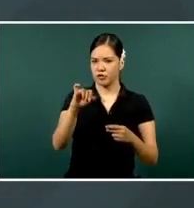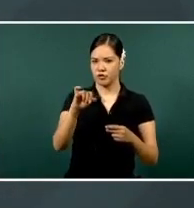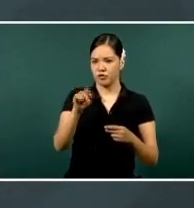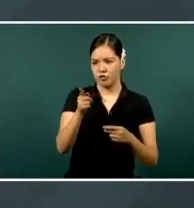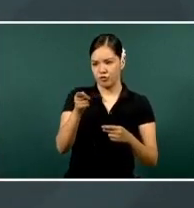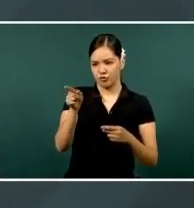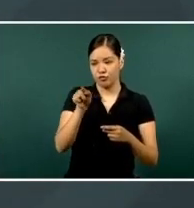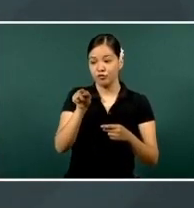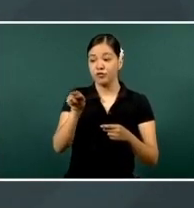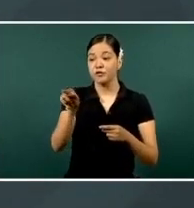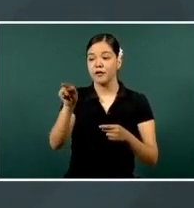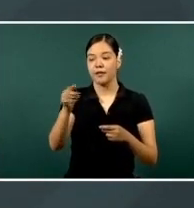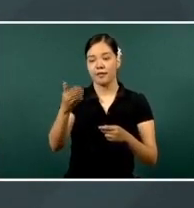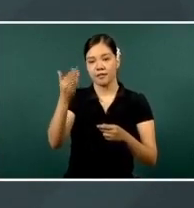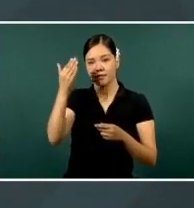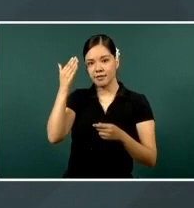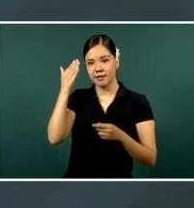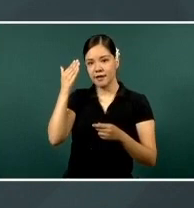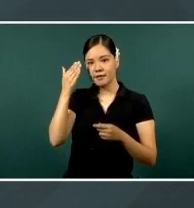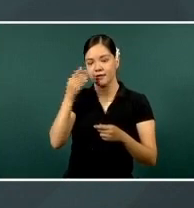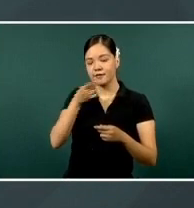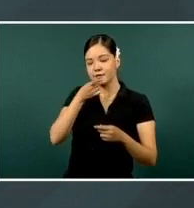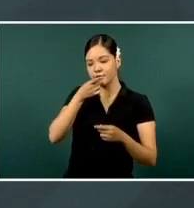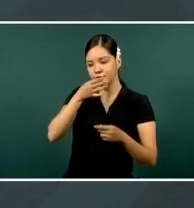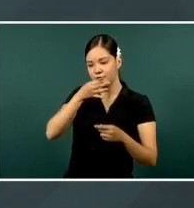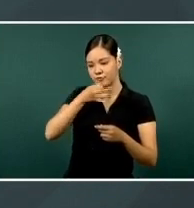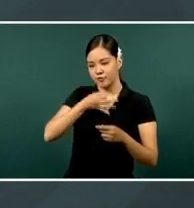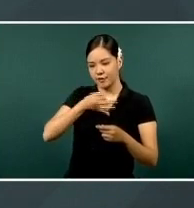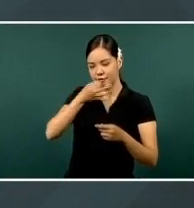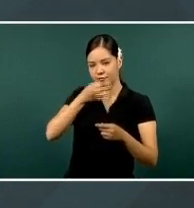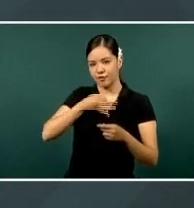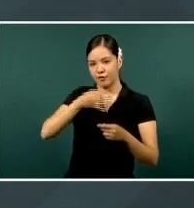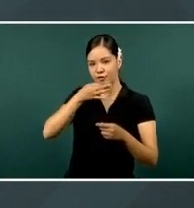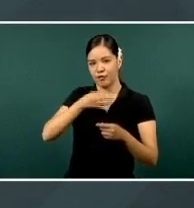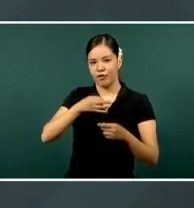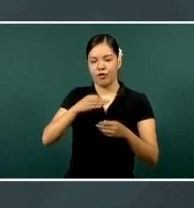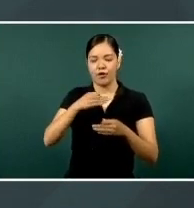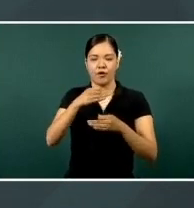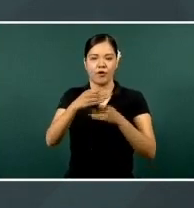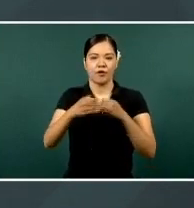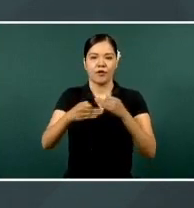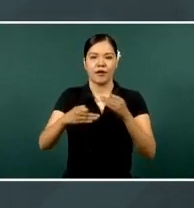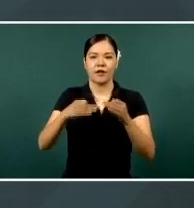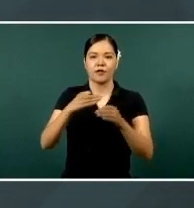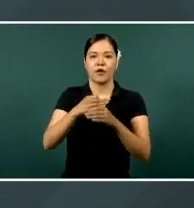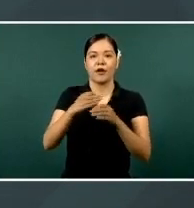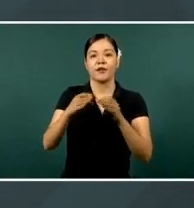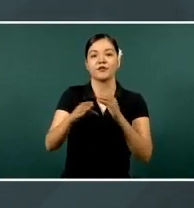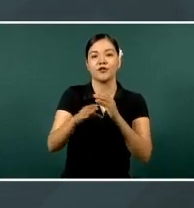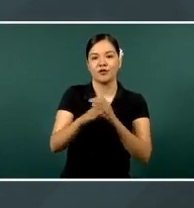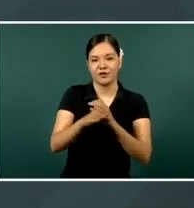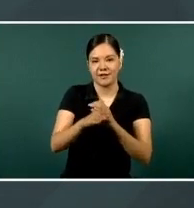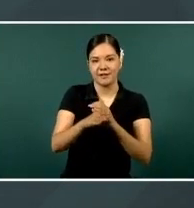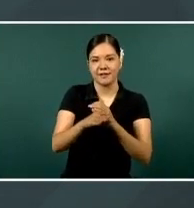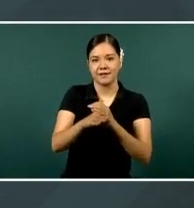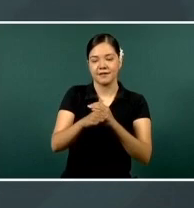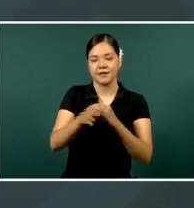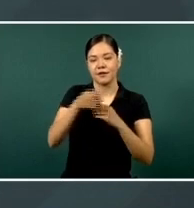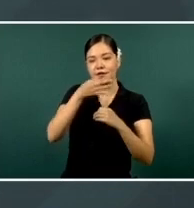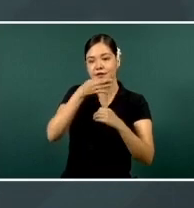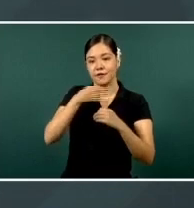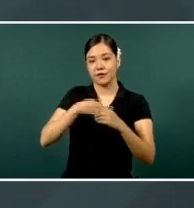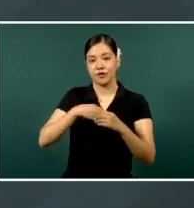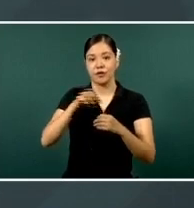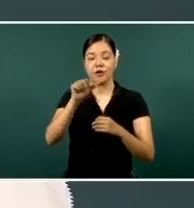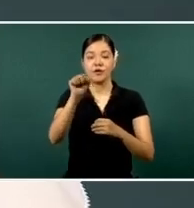hemos hecho un amplio proceso de diálogo y consulta a los 68 pueblos indígenas de nuestro